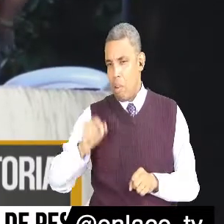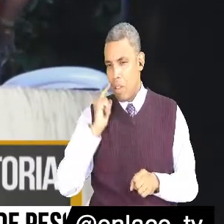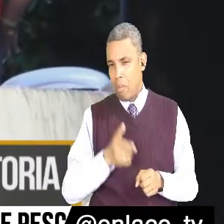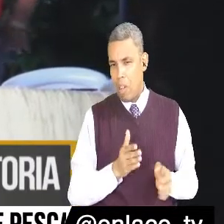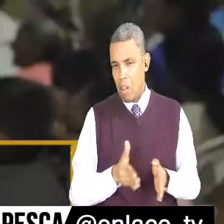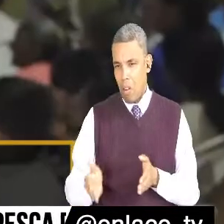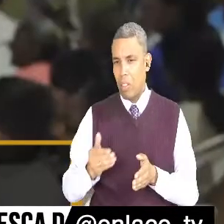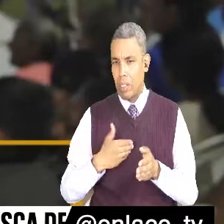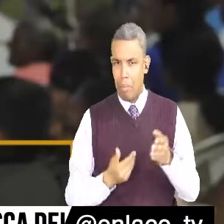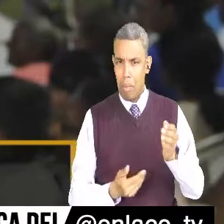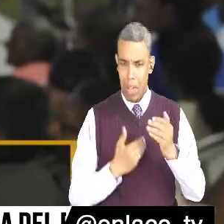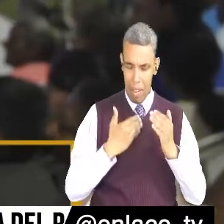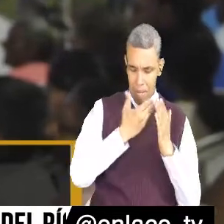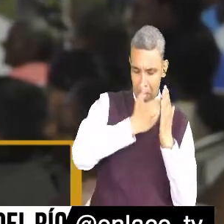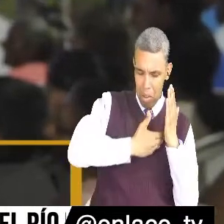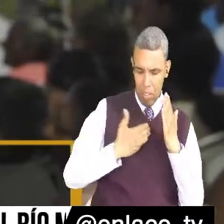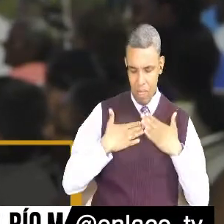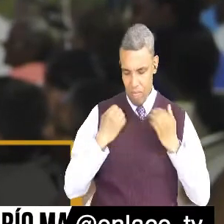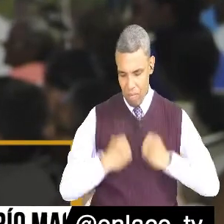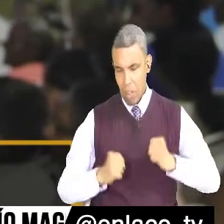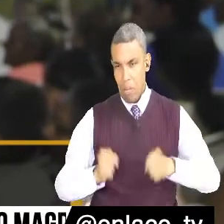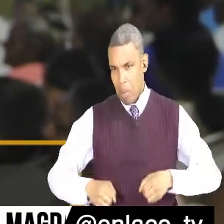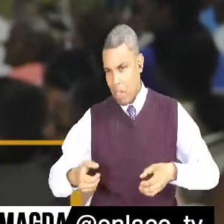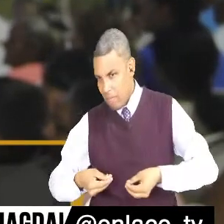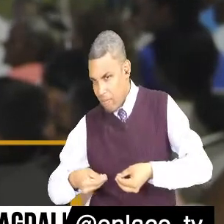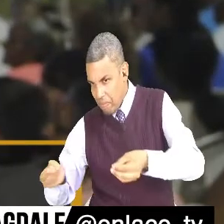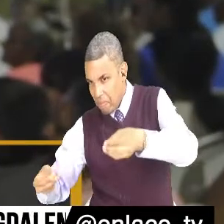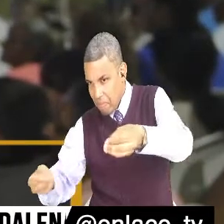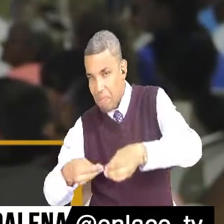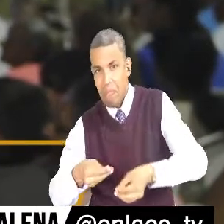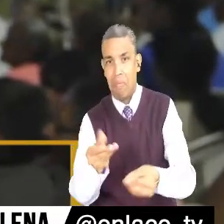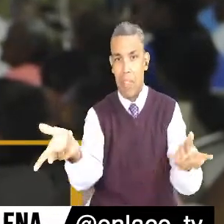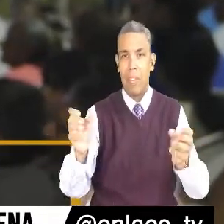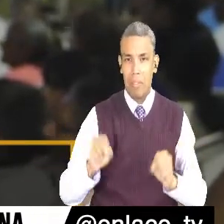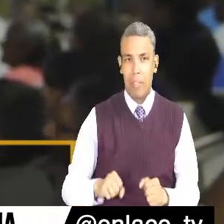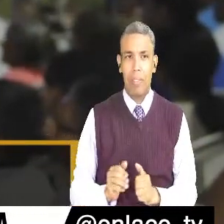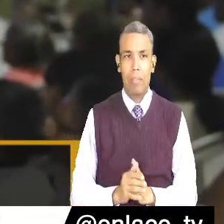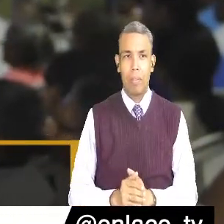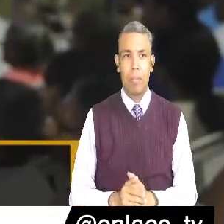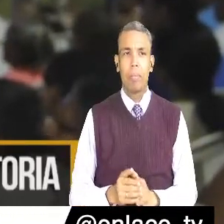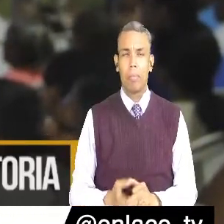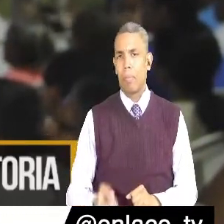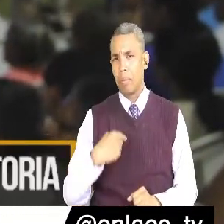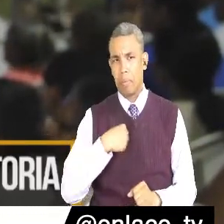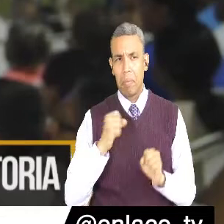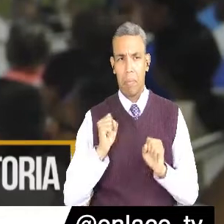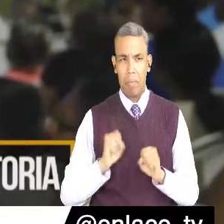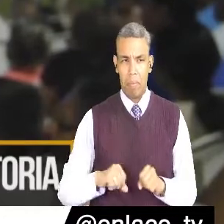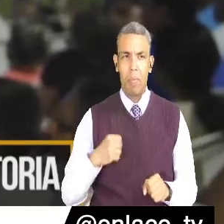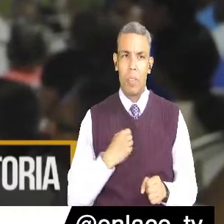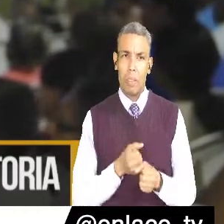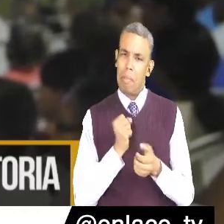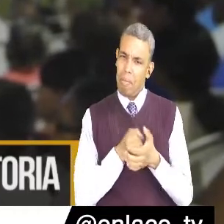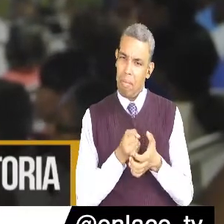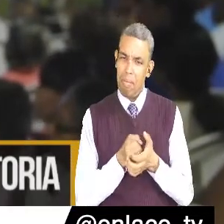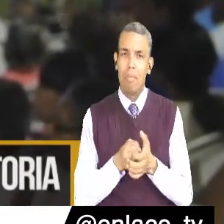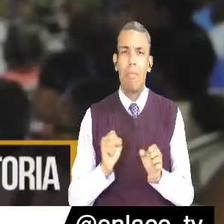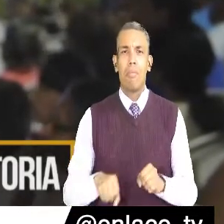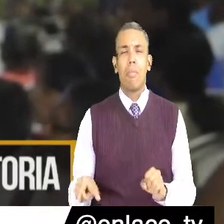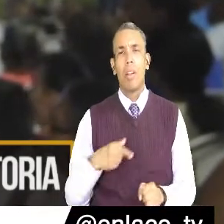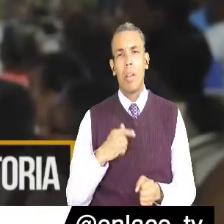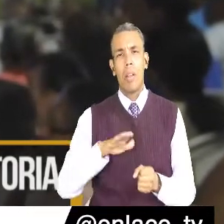Con mucha gratitud, con mucha alegría, no solamente como presidente, sino para toda la comunidad. Todos los integrantes de la Junta de